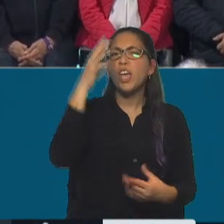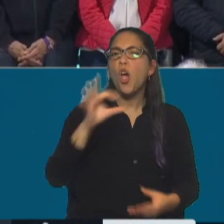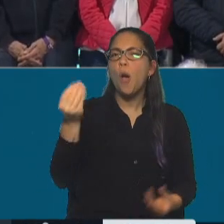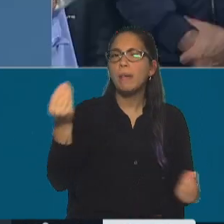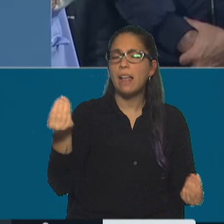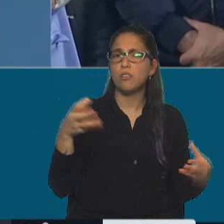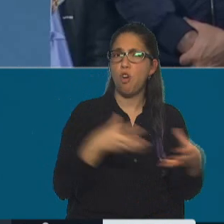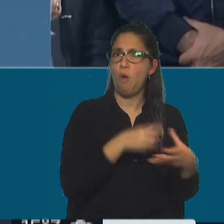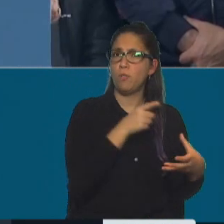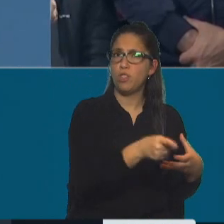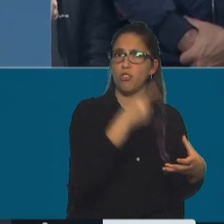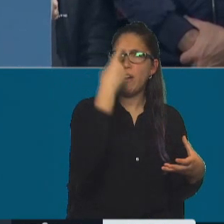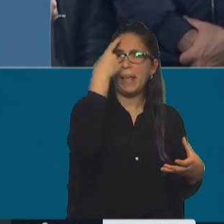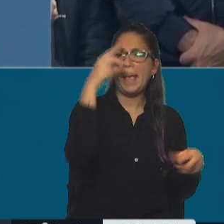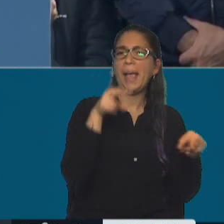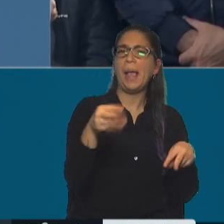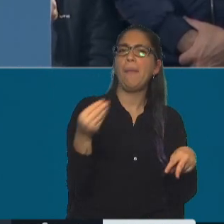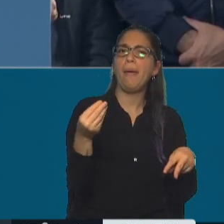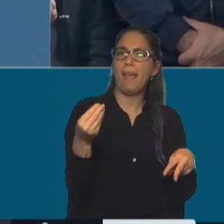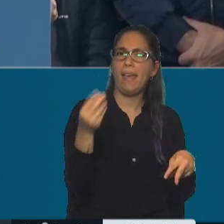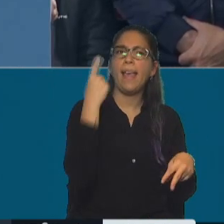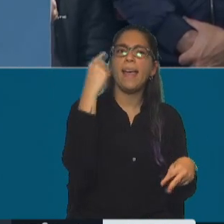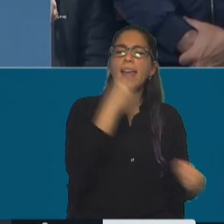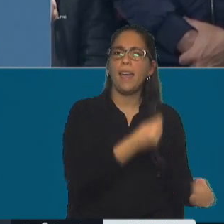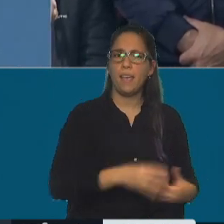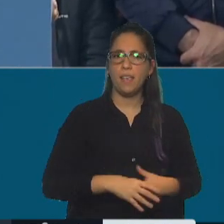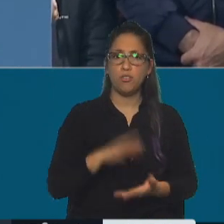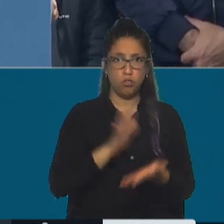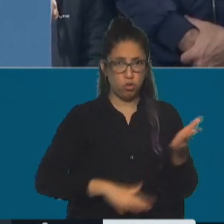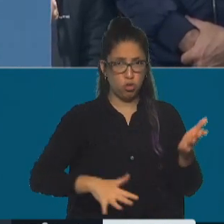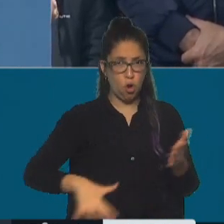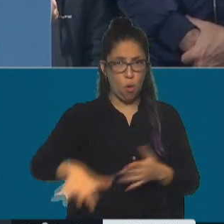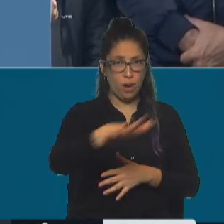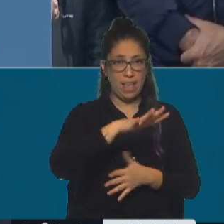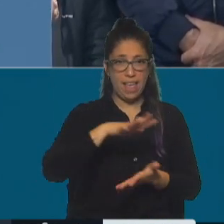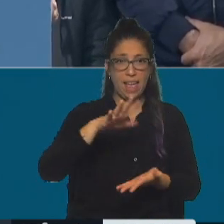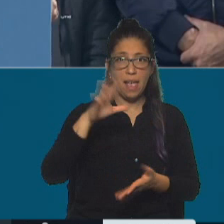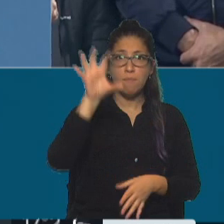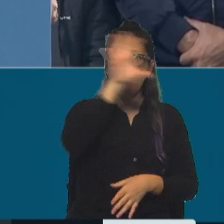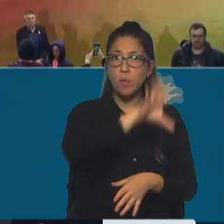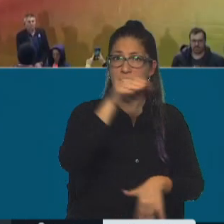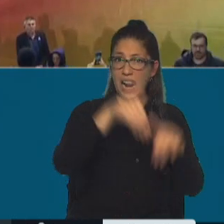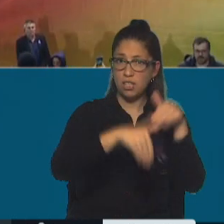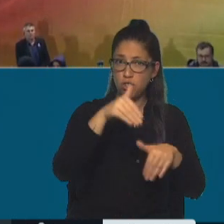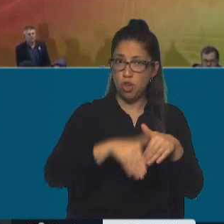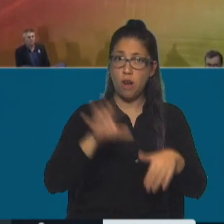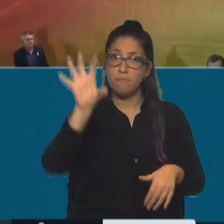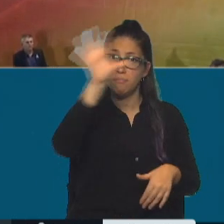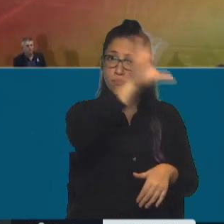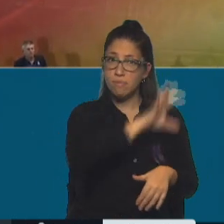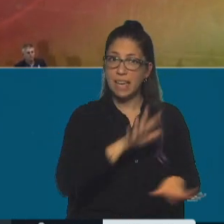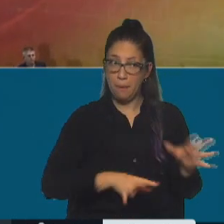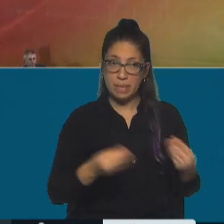la oposición o alguna parte de la oposición, según vos? En cuanto al territorio, decís, las elecciones provinciales, Sí, lo que va a pasar en los diferentes